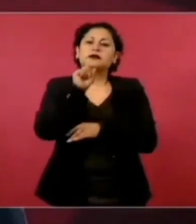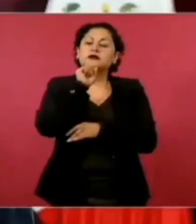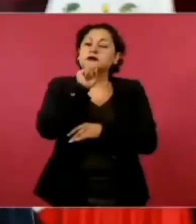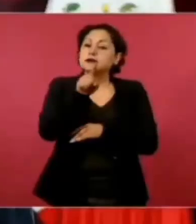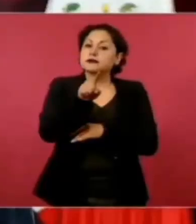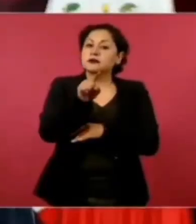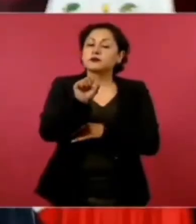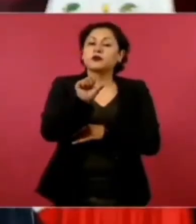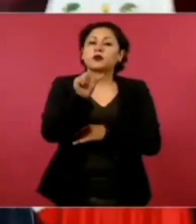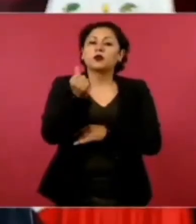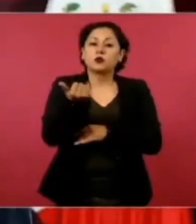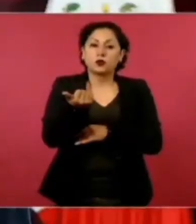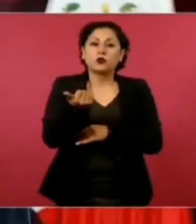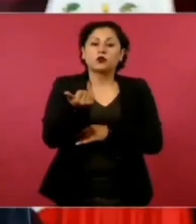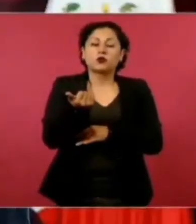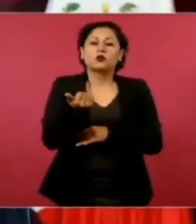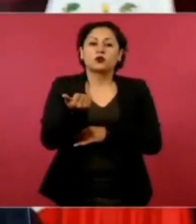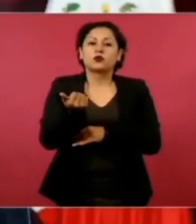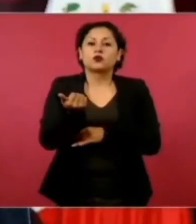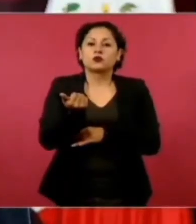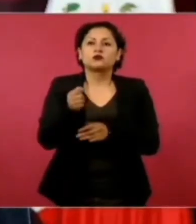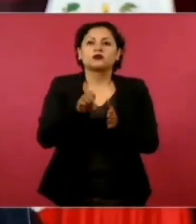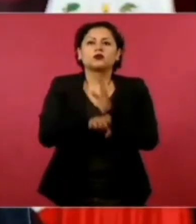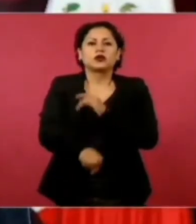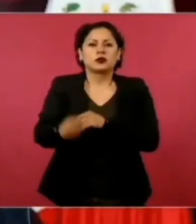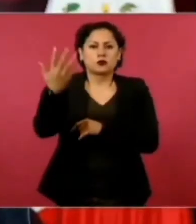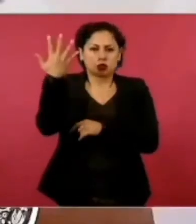anteriores pues se mantuvo El Sol,